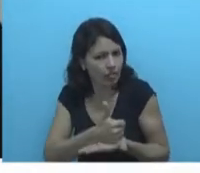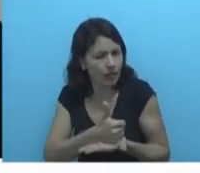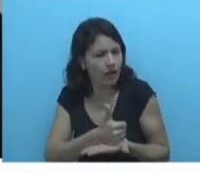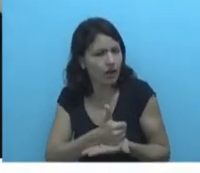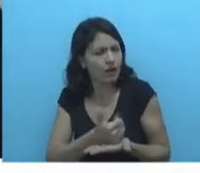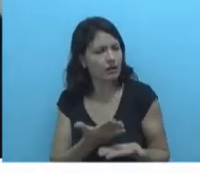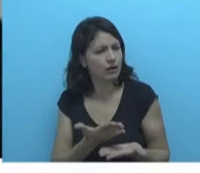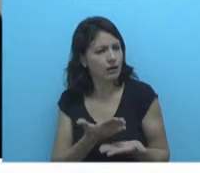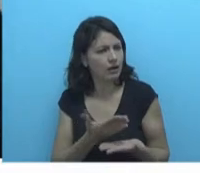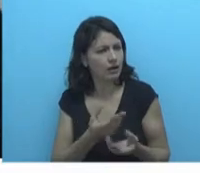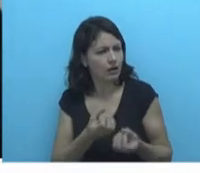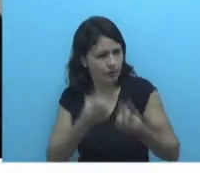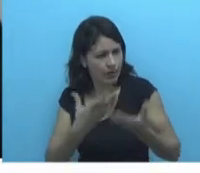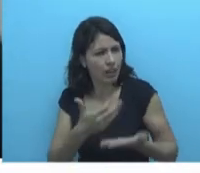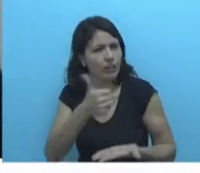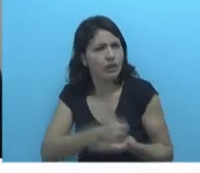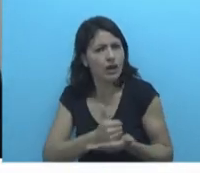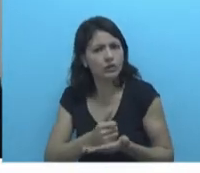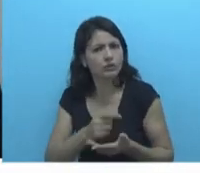más decidida respecto